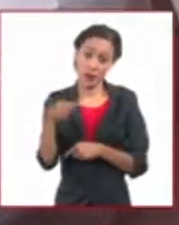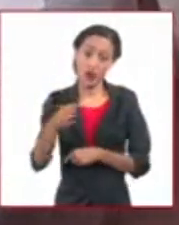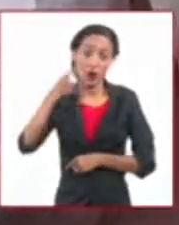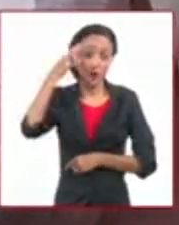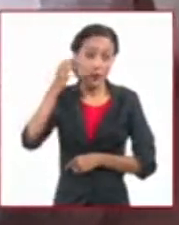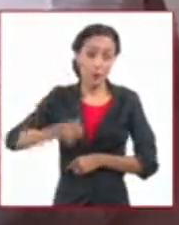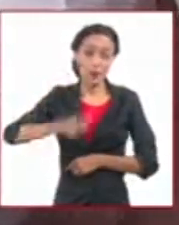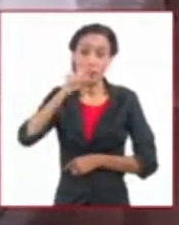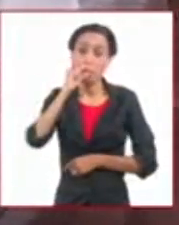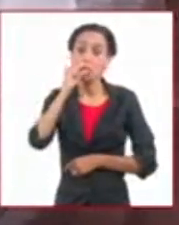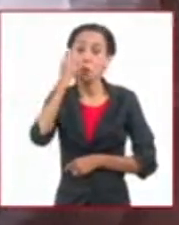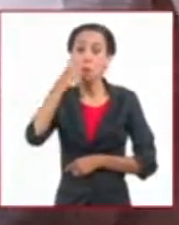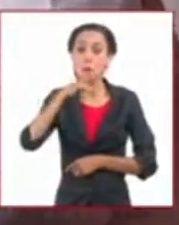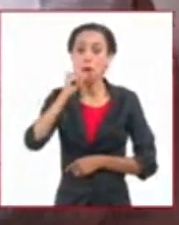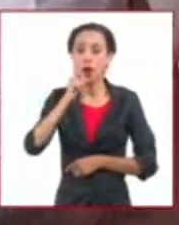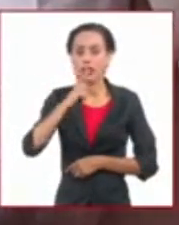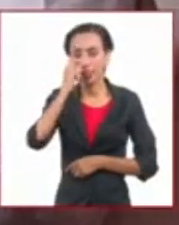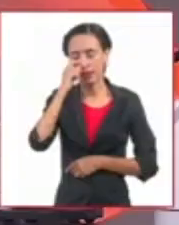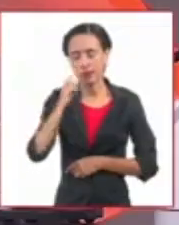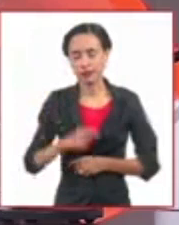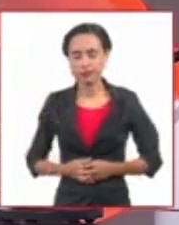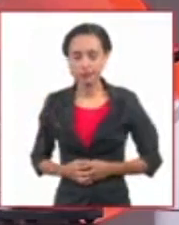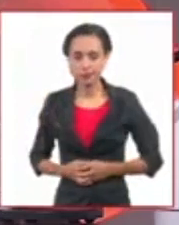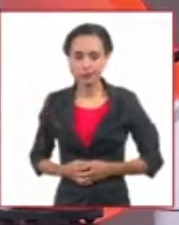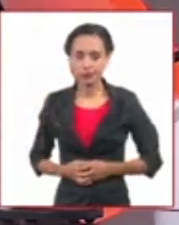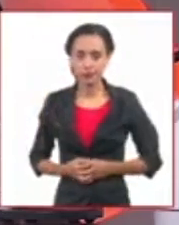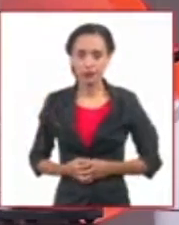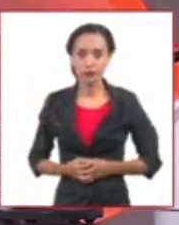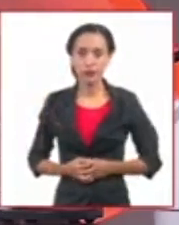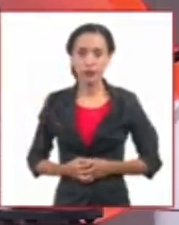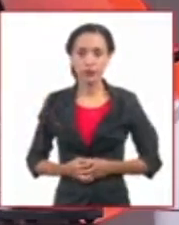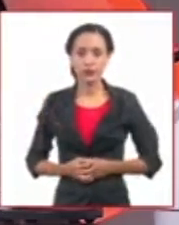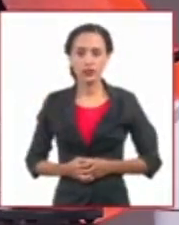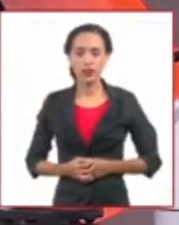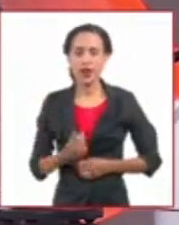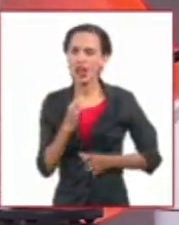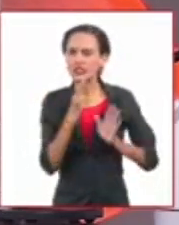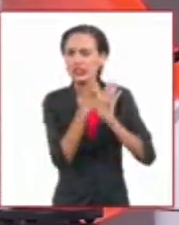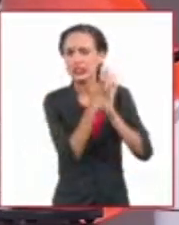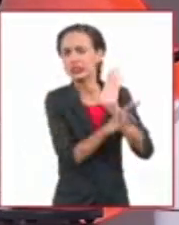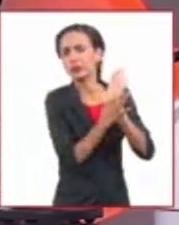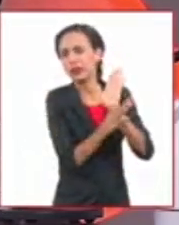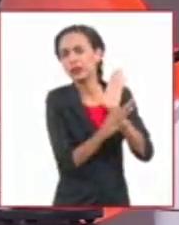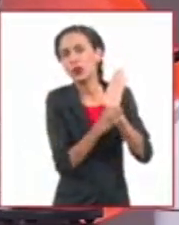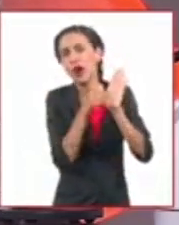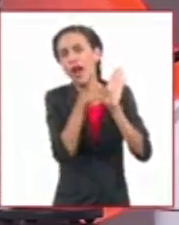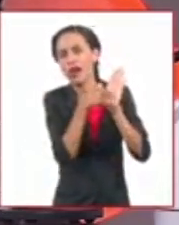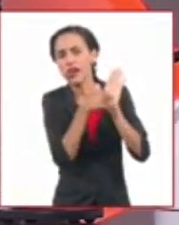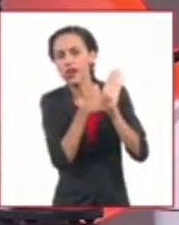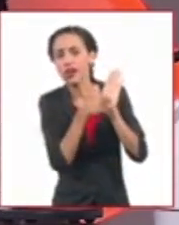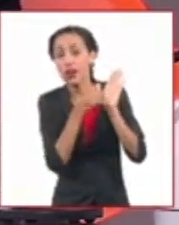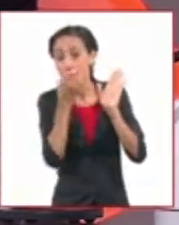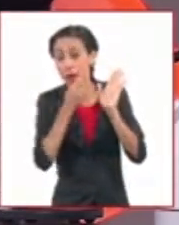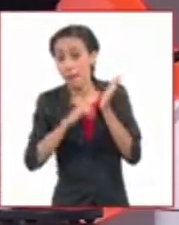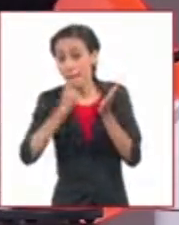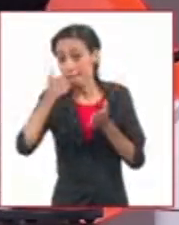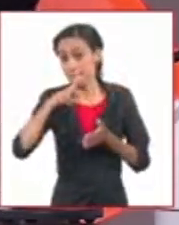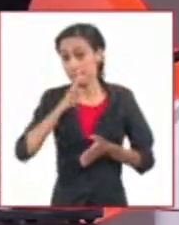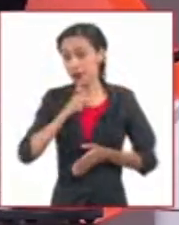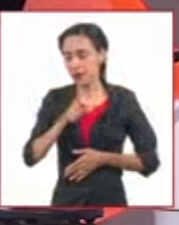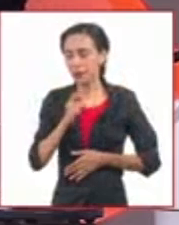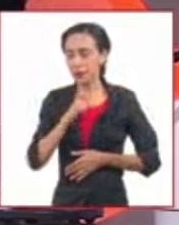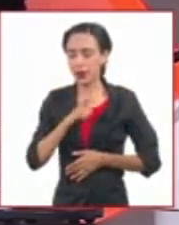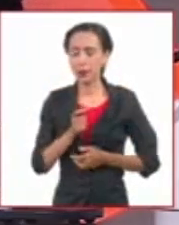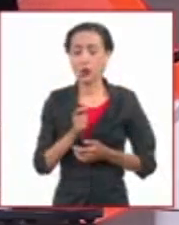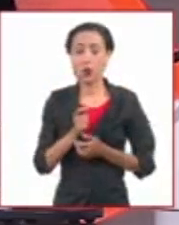ahí hay elementos el yo que un poco hablaba hablaba para ver uno de los artículos que escribía